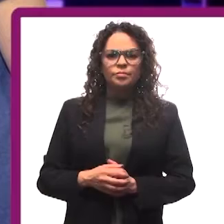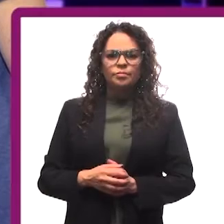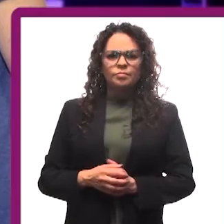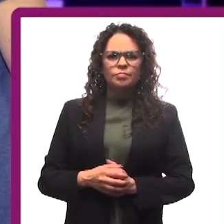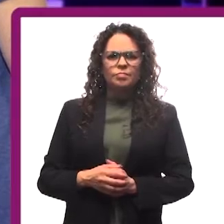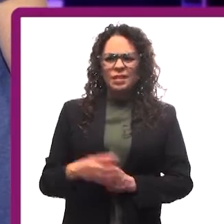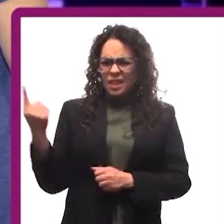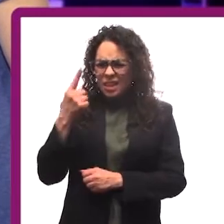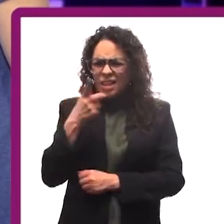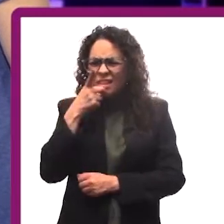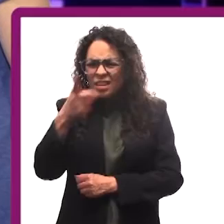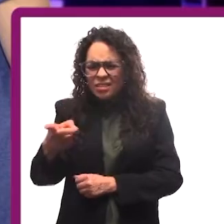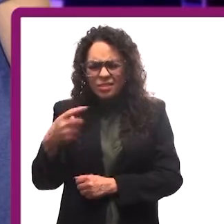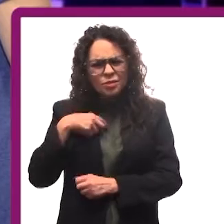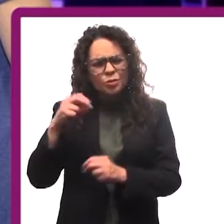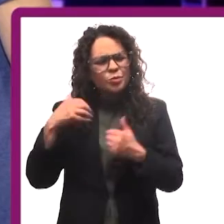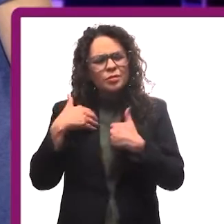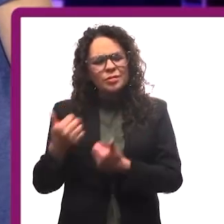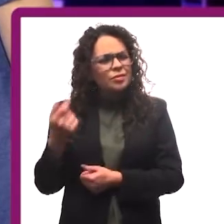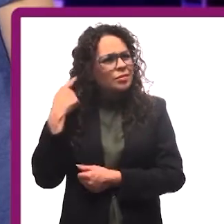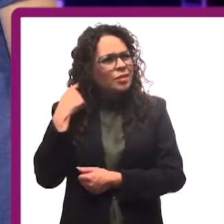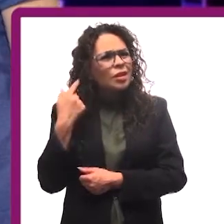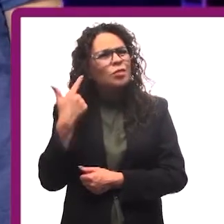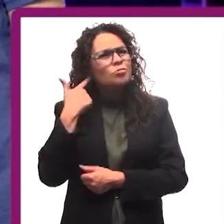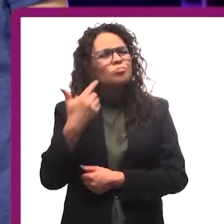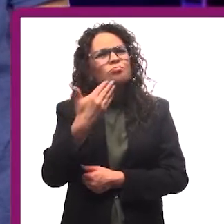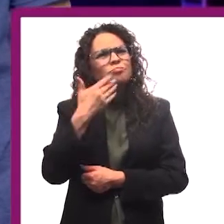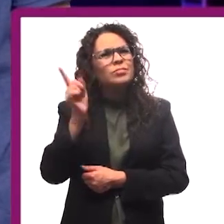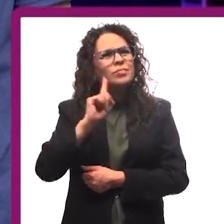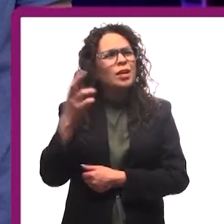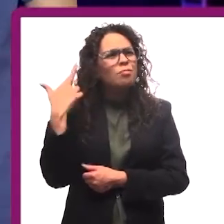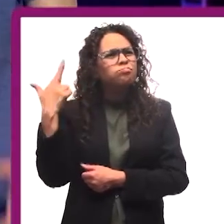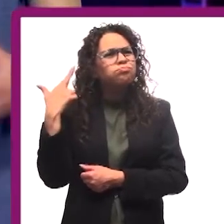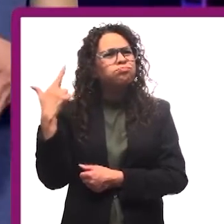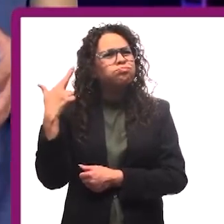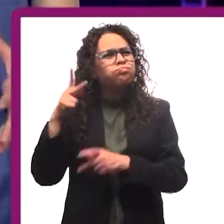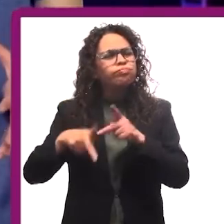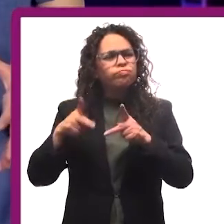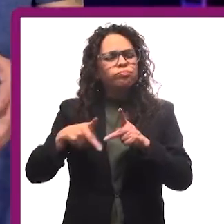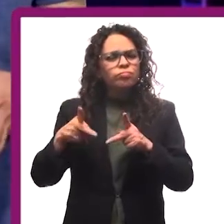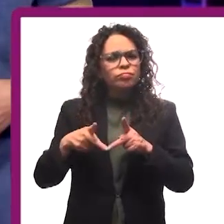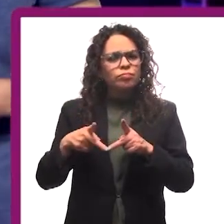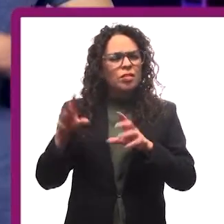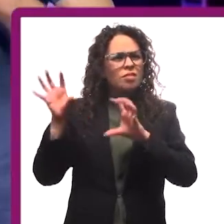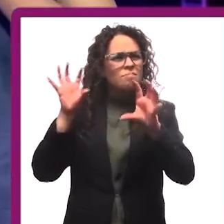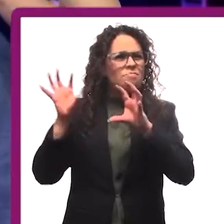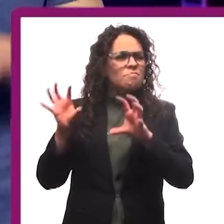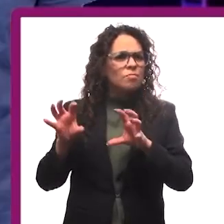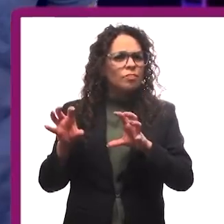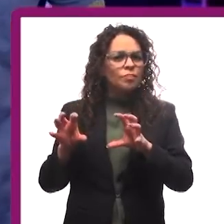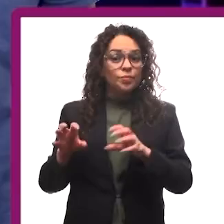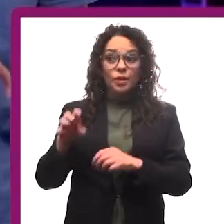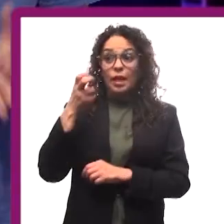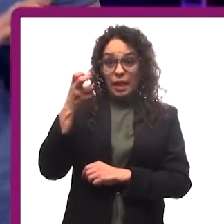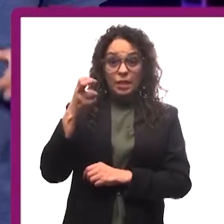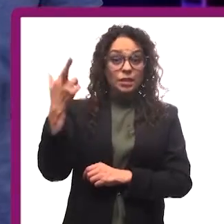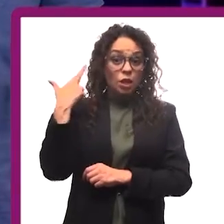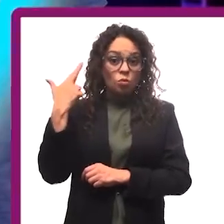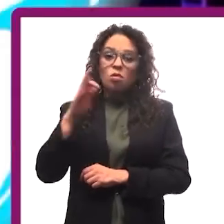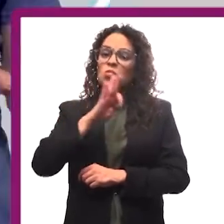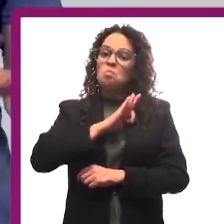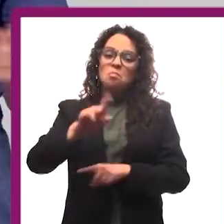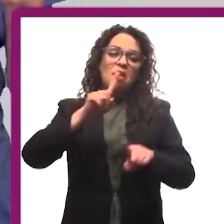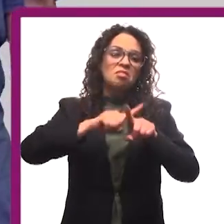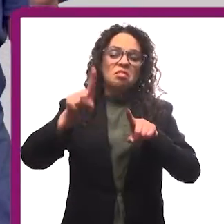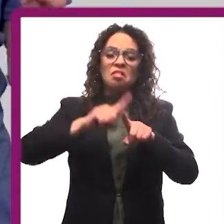¿Qué dices, amor? No te escucho. El ruido puede aparecer en cualquier parte del proceso